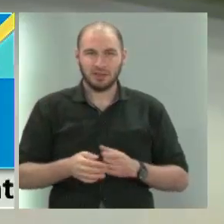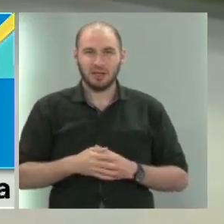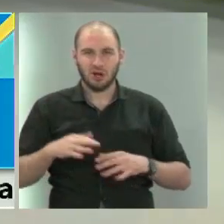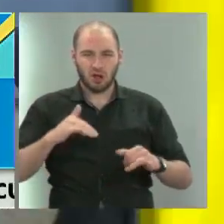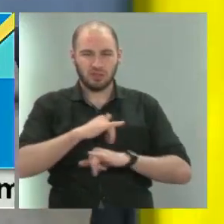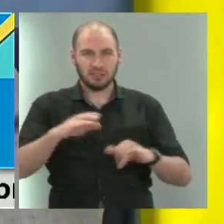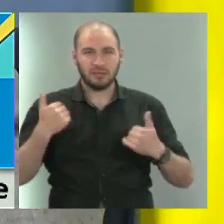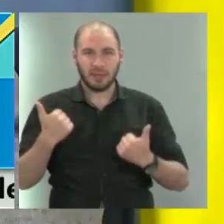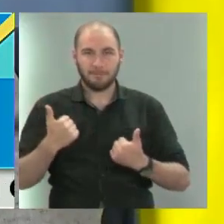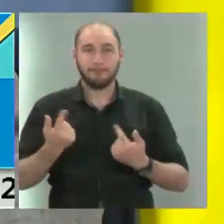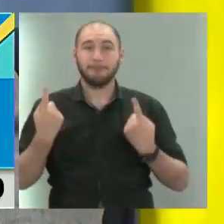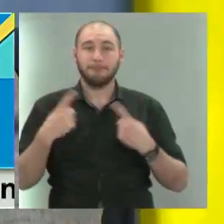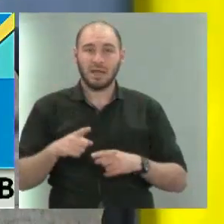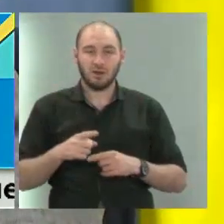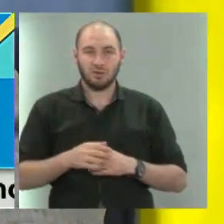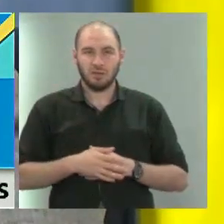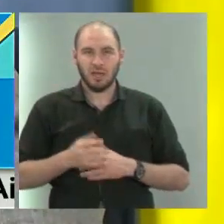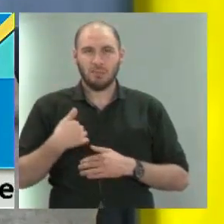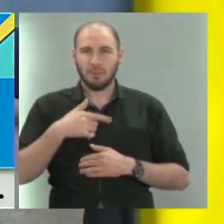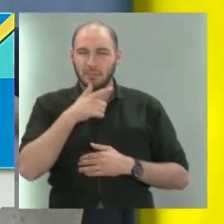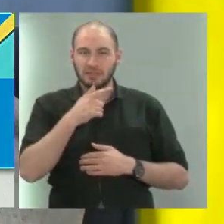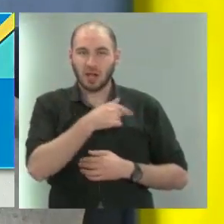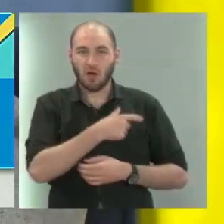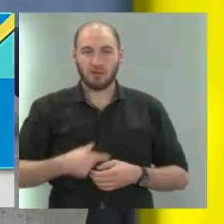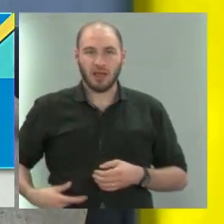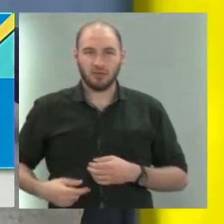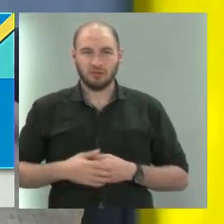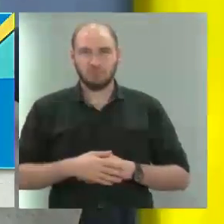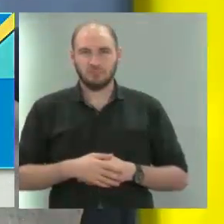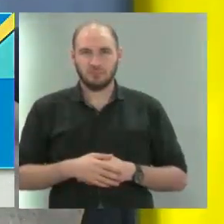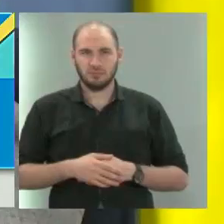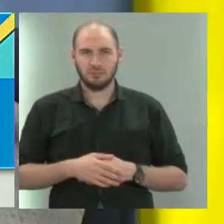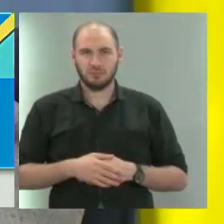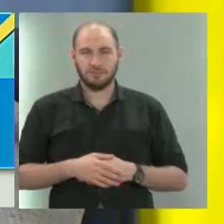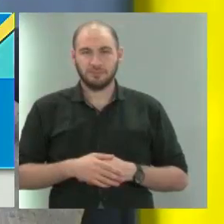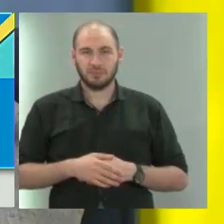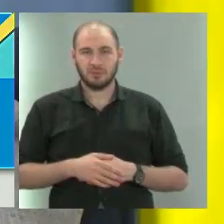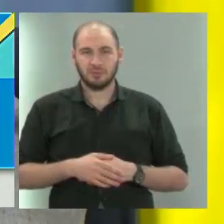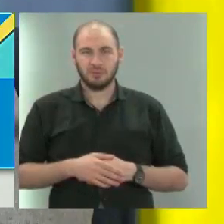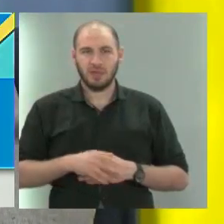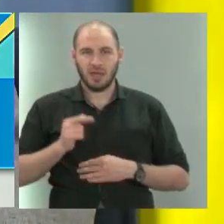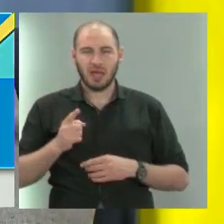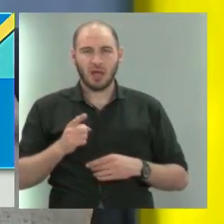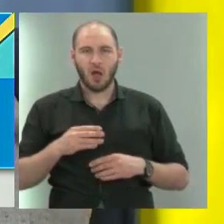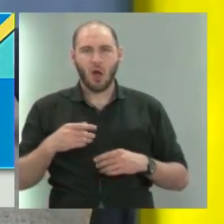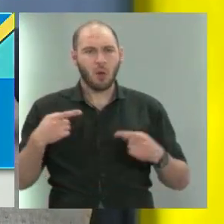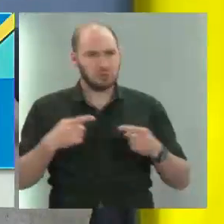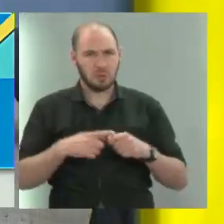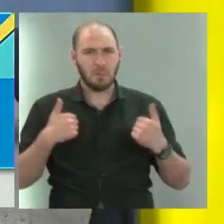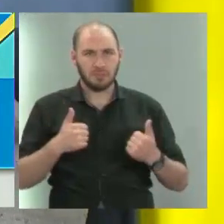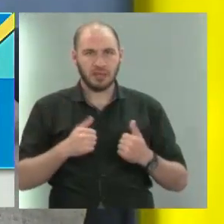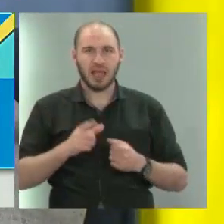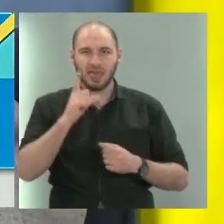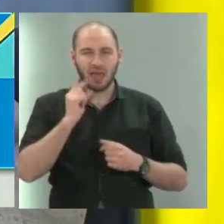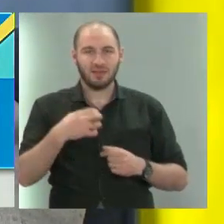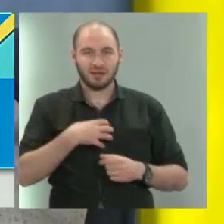buena noticia, pero que le ha faltado. Yo creo que el gobernador tiene la más buena intención para que los